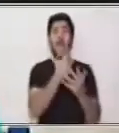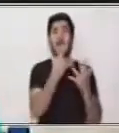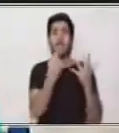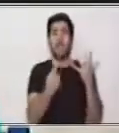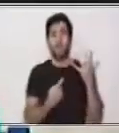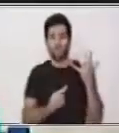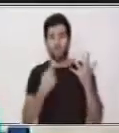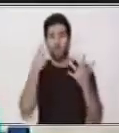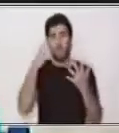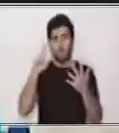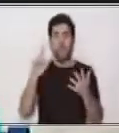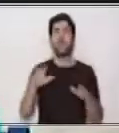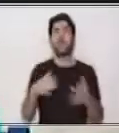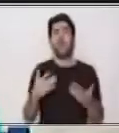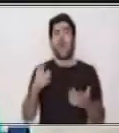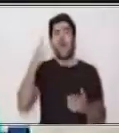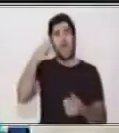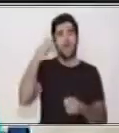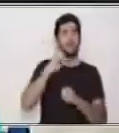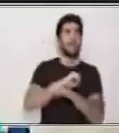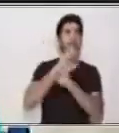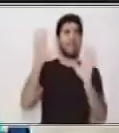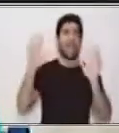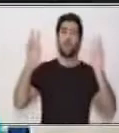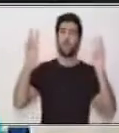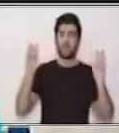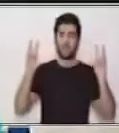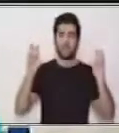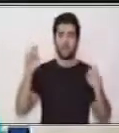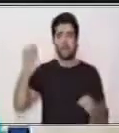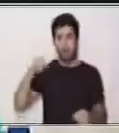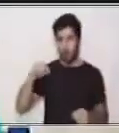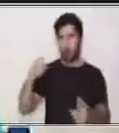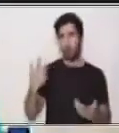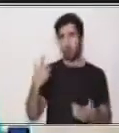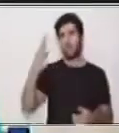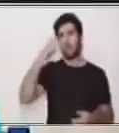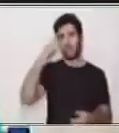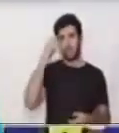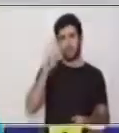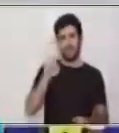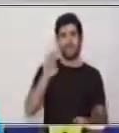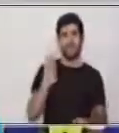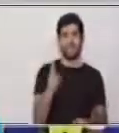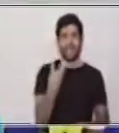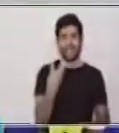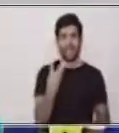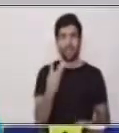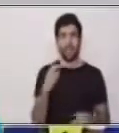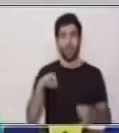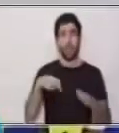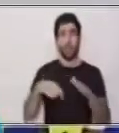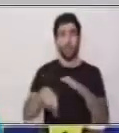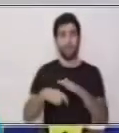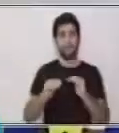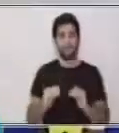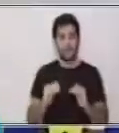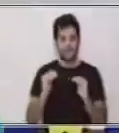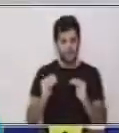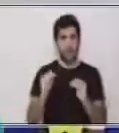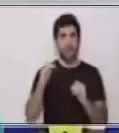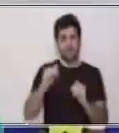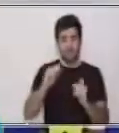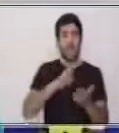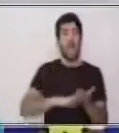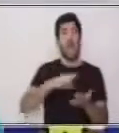poder tener más claro el tema, ya que recuerda de que tercero es un grado donde